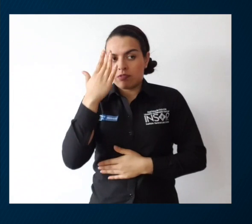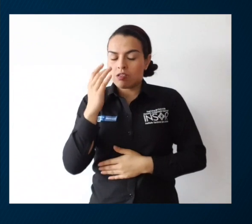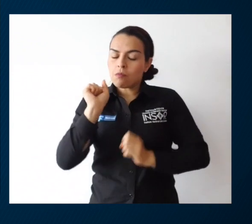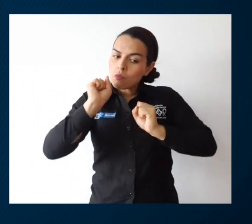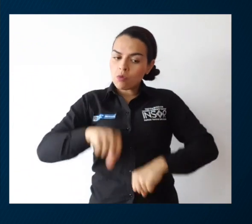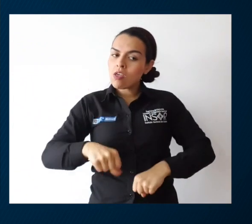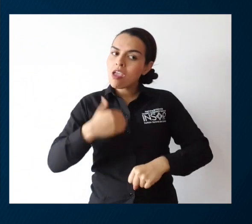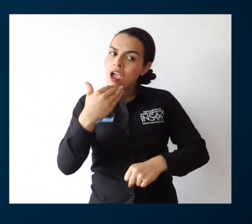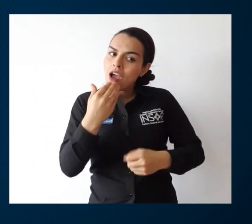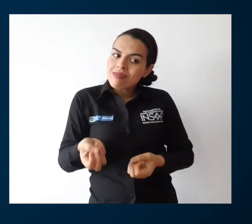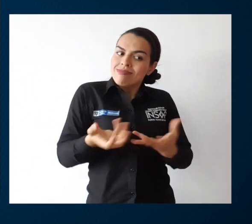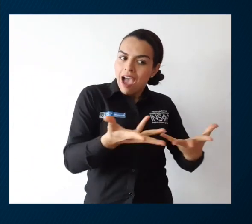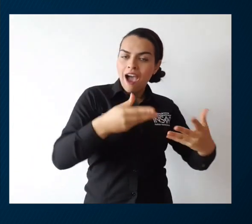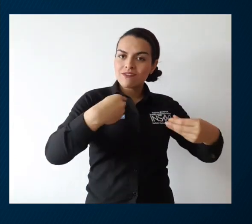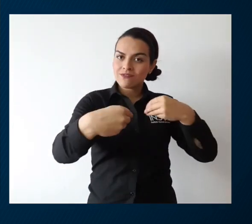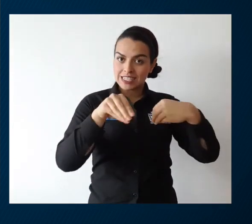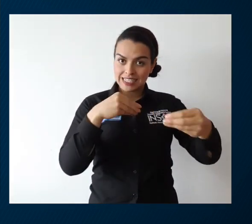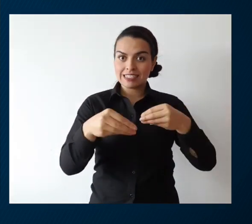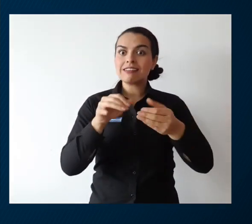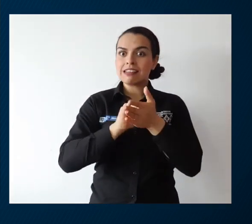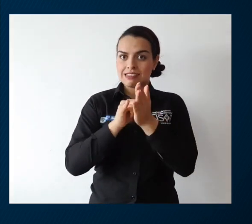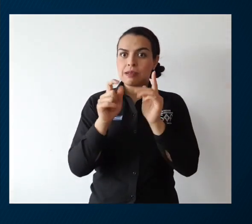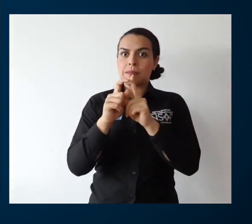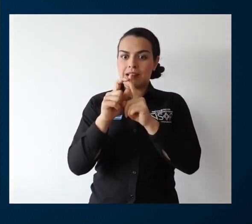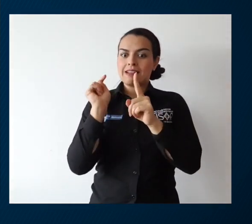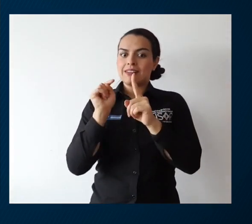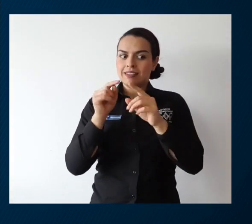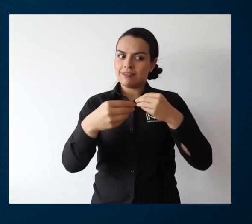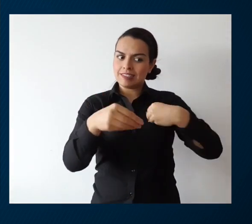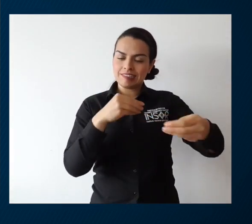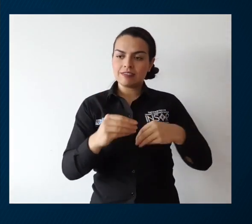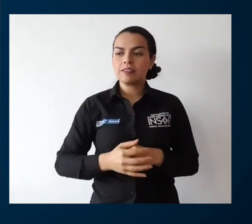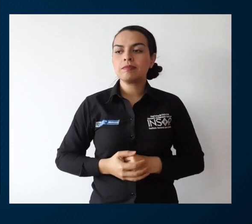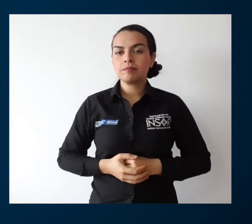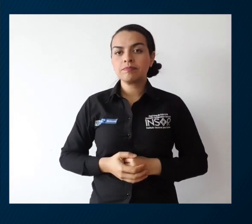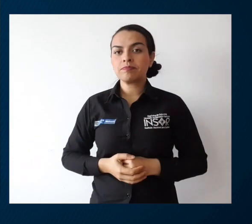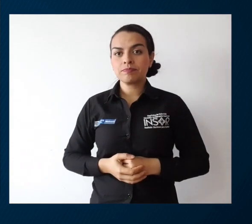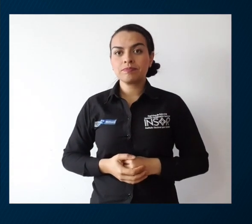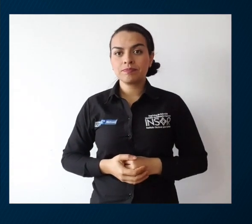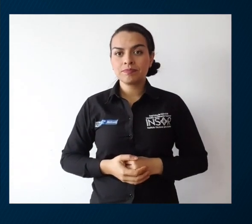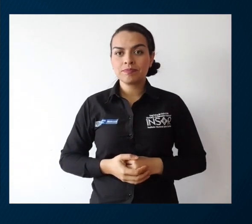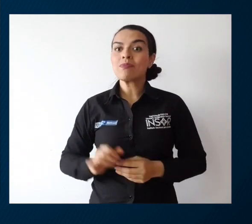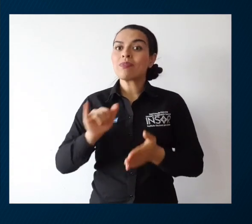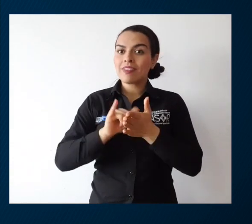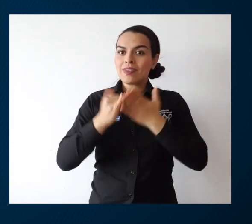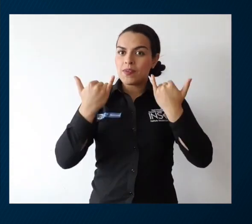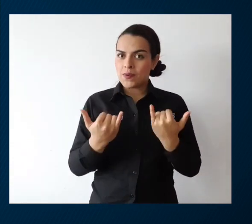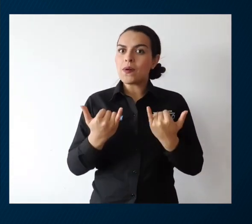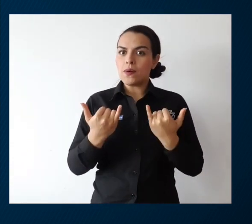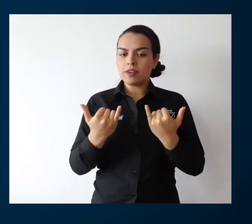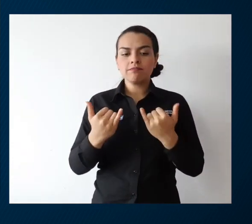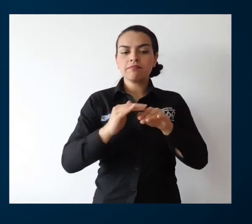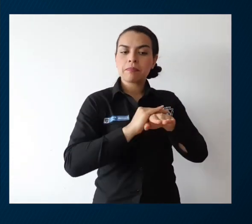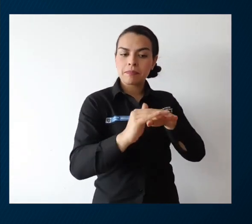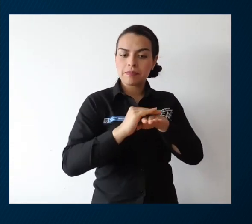que podemos ser mucho más flexibles. Vuelvo a usar esa palabra hoy. Hoy tenemos presente para hablar